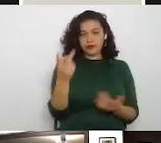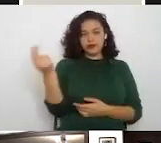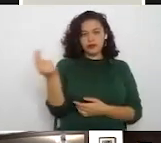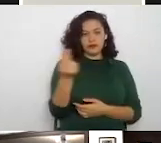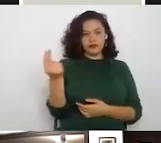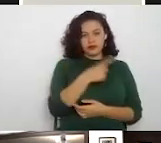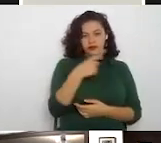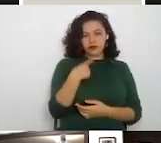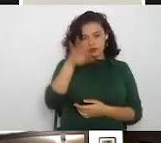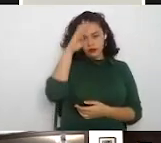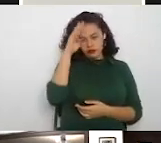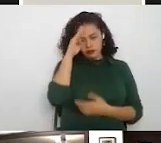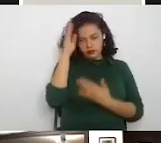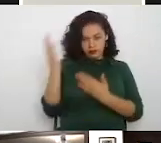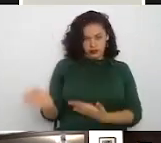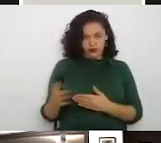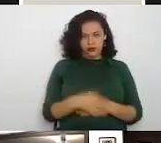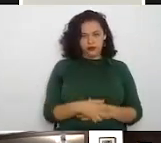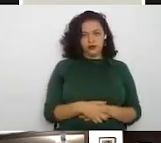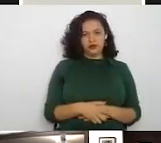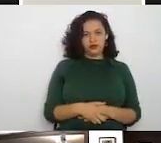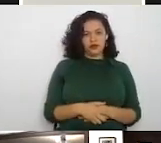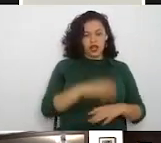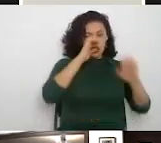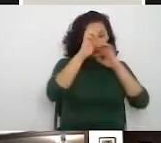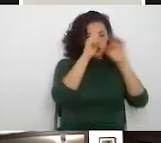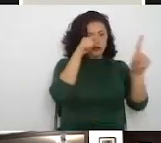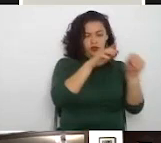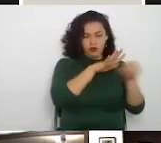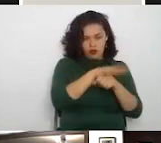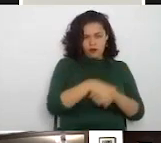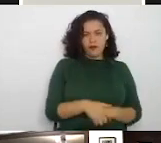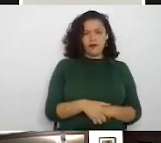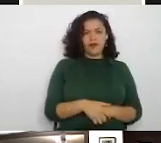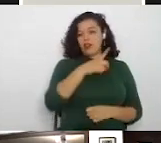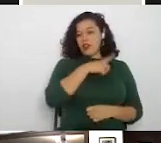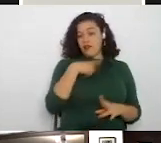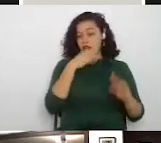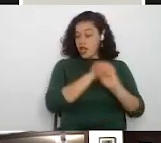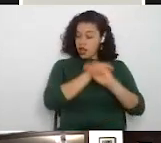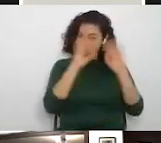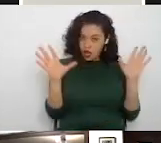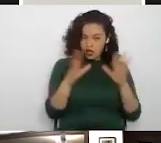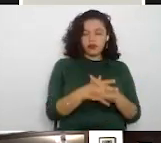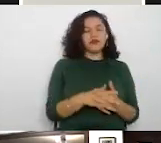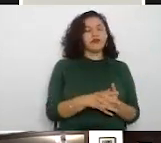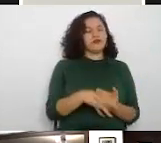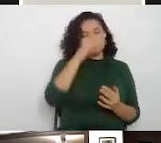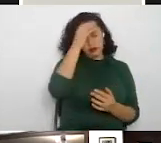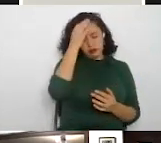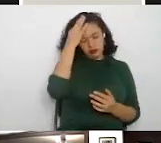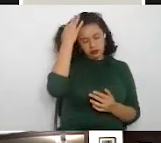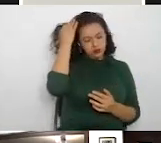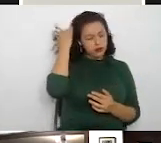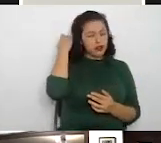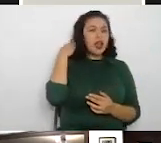cuenta lo siguiente, ¿no? El objetivo de la entrevista. Eso debe ser muy claro. Lo debe de saber la persona a la que